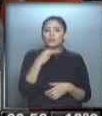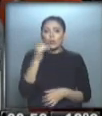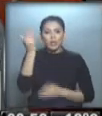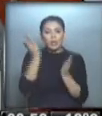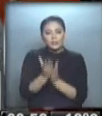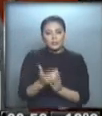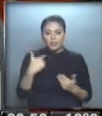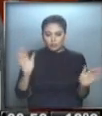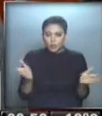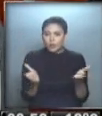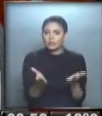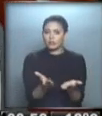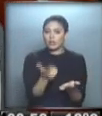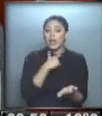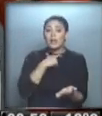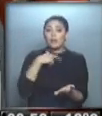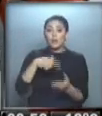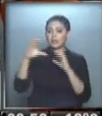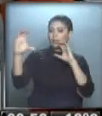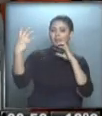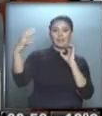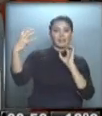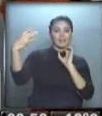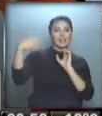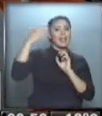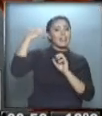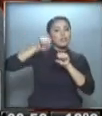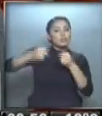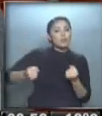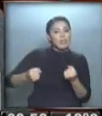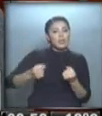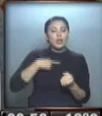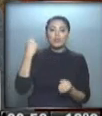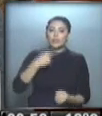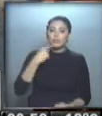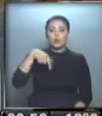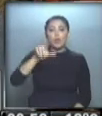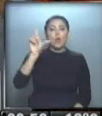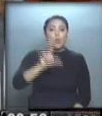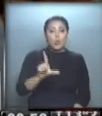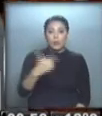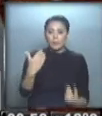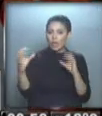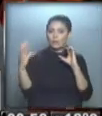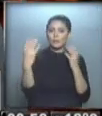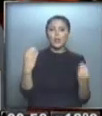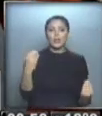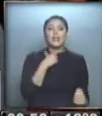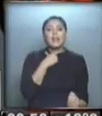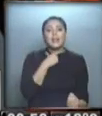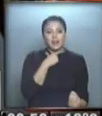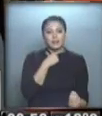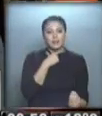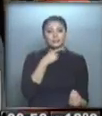se aviven, queremos que esas videoconferencias que se han suspendido, venimos el lunes, las veremos, porque queremos que